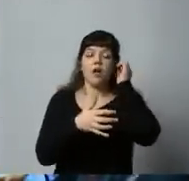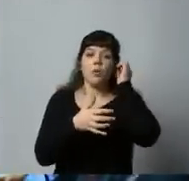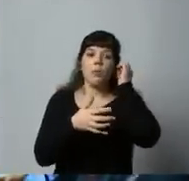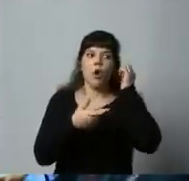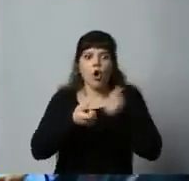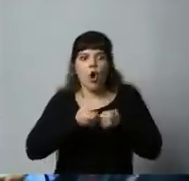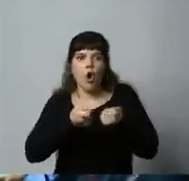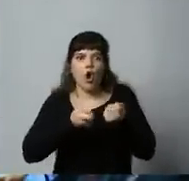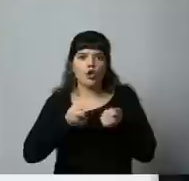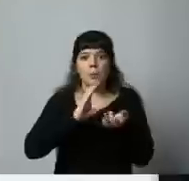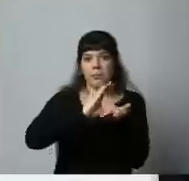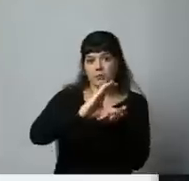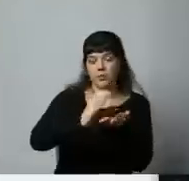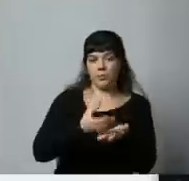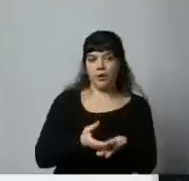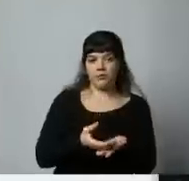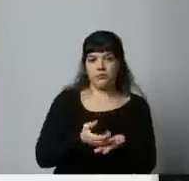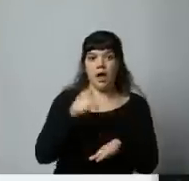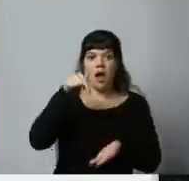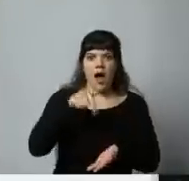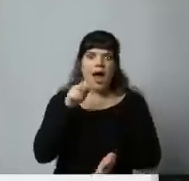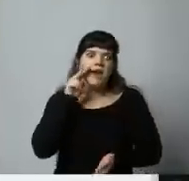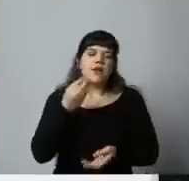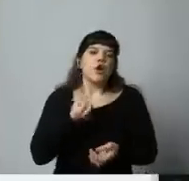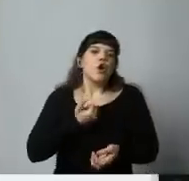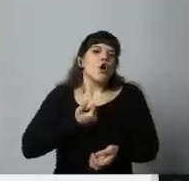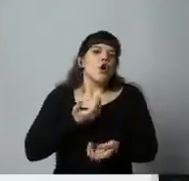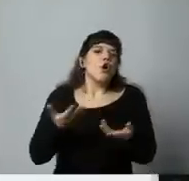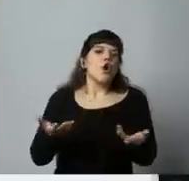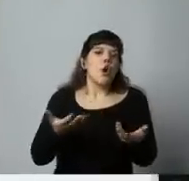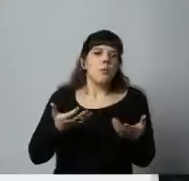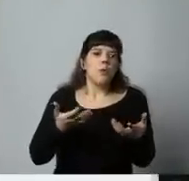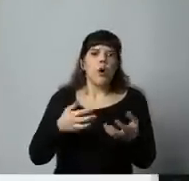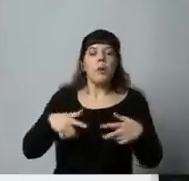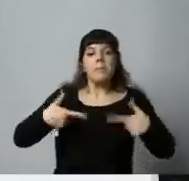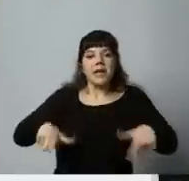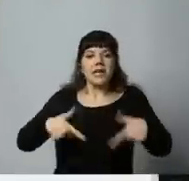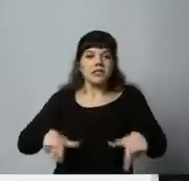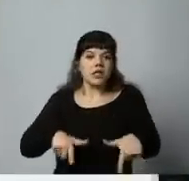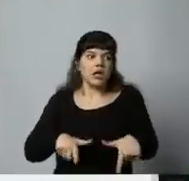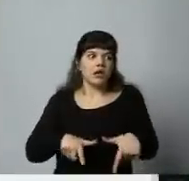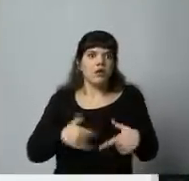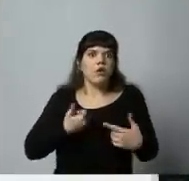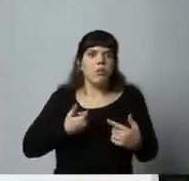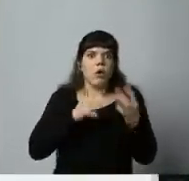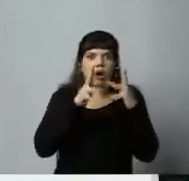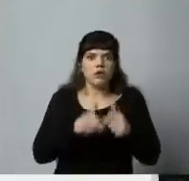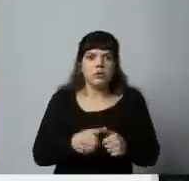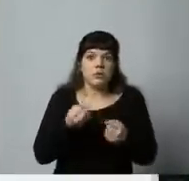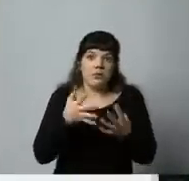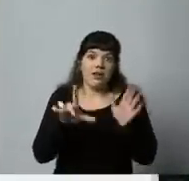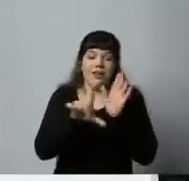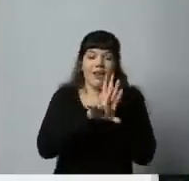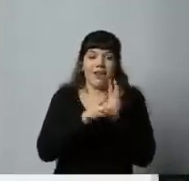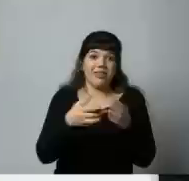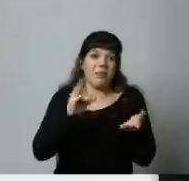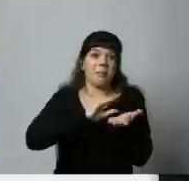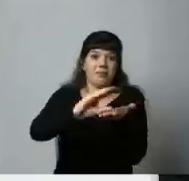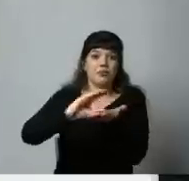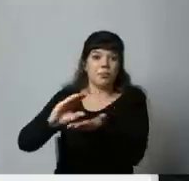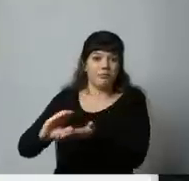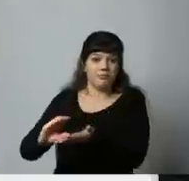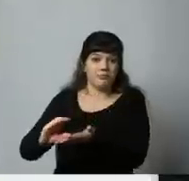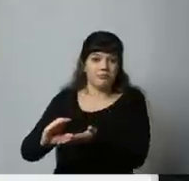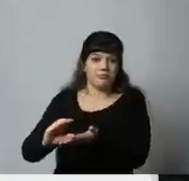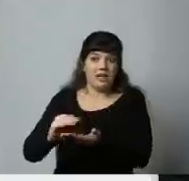hay este hay que ver cómo se van a mover los distintos ministerios también porque viene la ley de presupuesto viene deu que entra